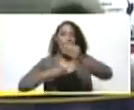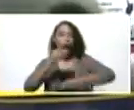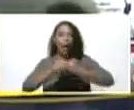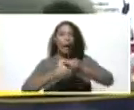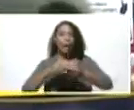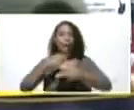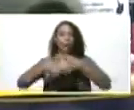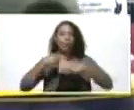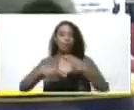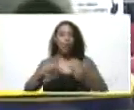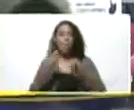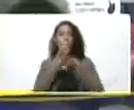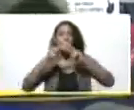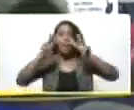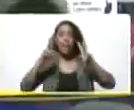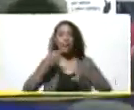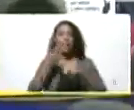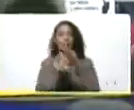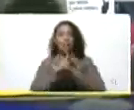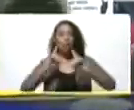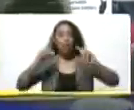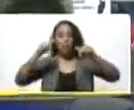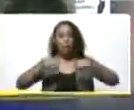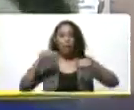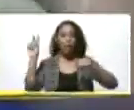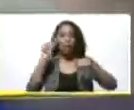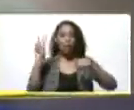revolución pacífica y democrática en Venezuela.